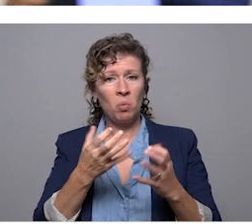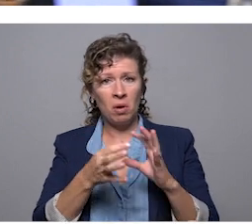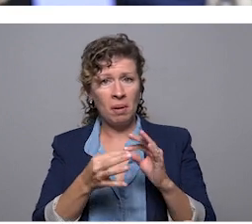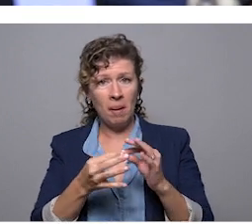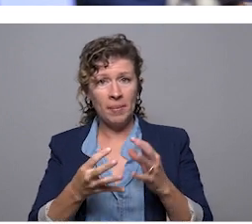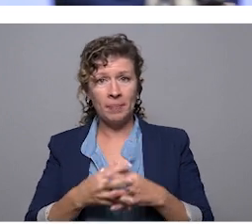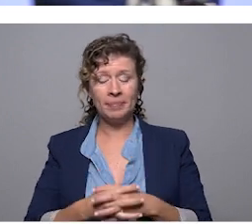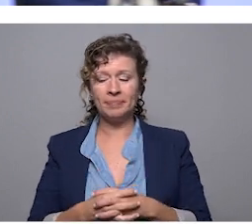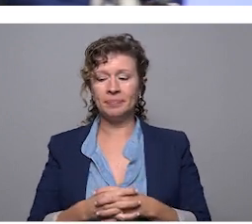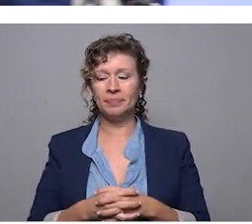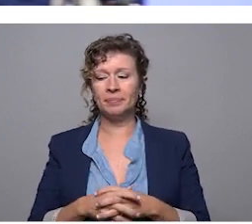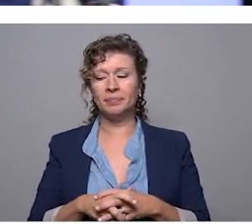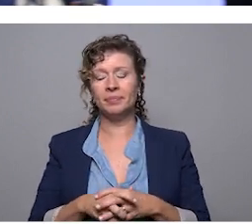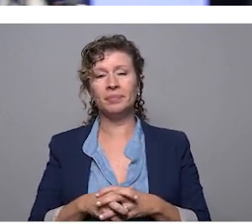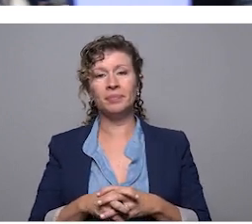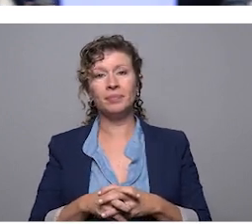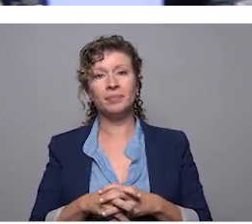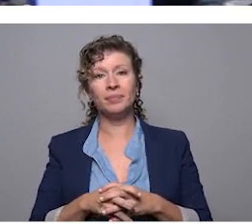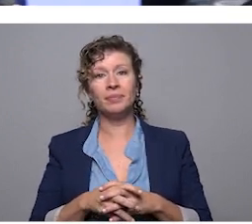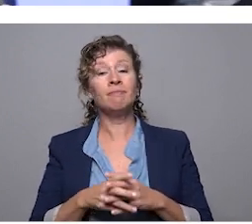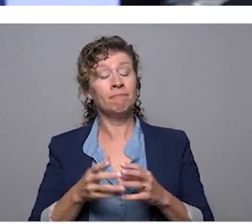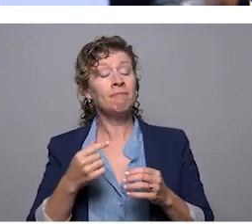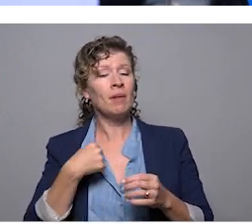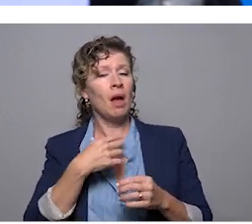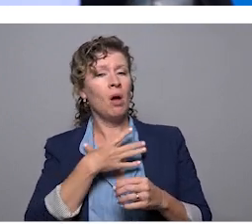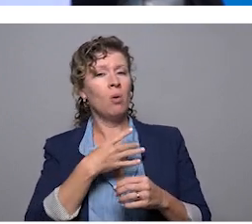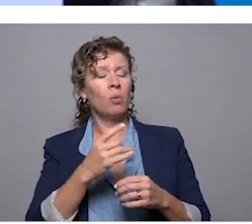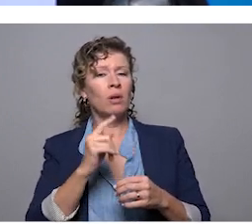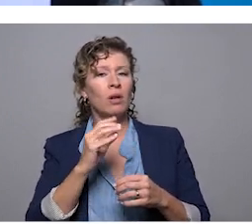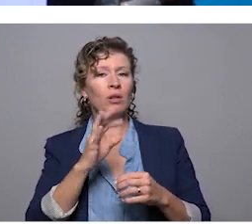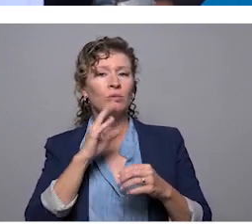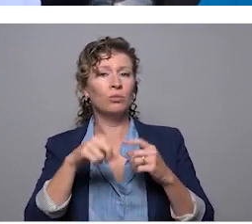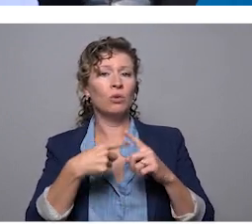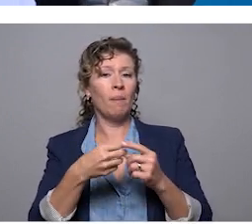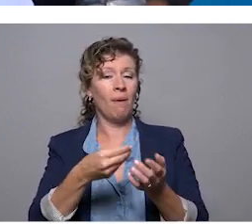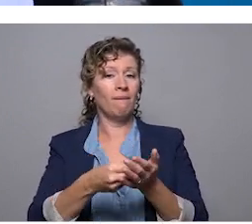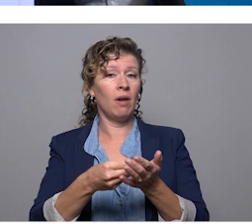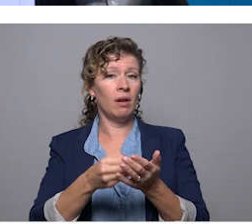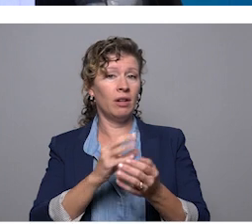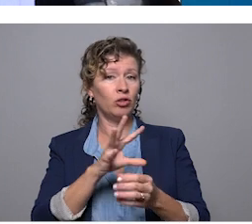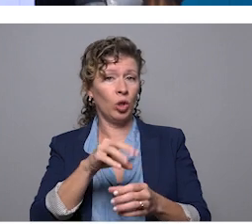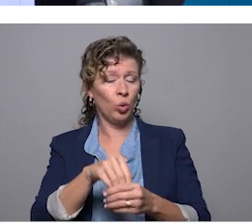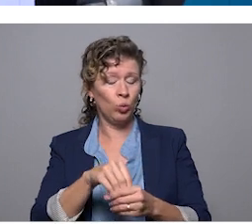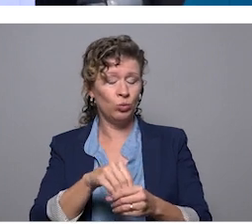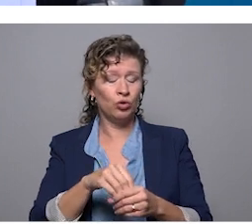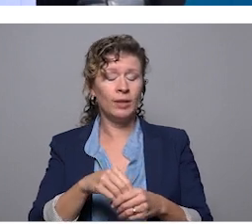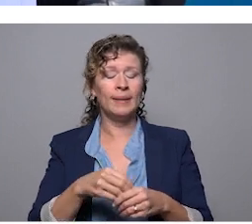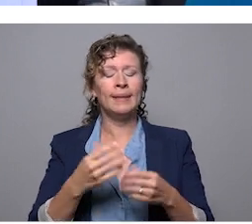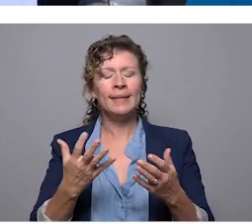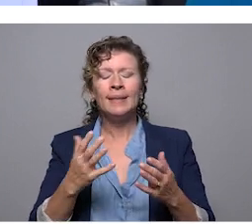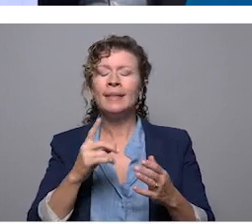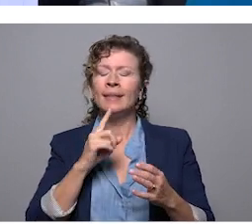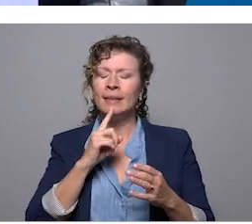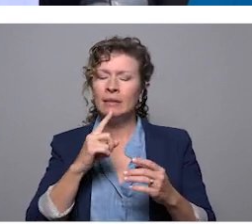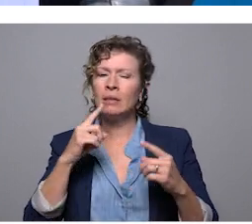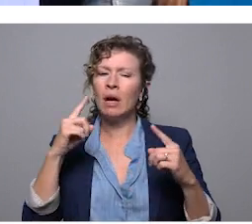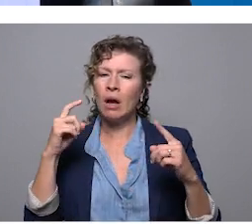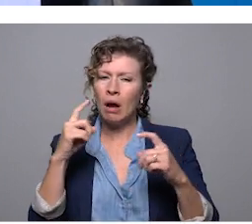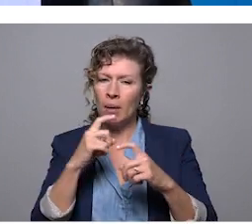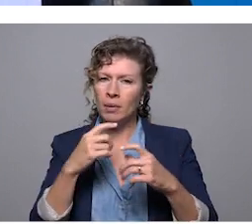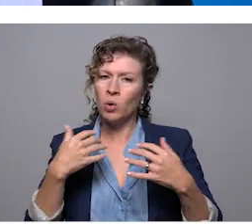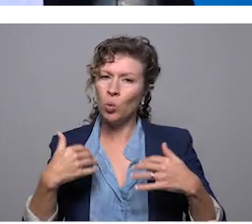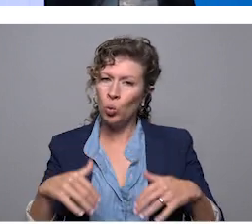tema de la inclusión financiera en entredicho complicarlo